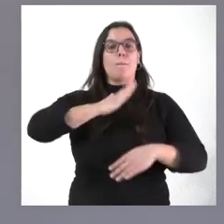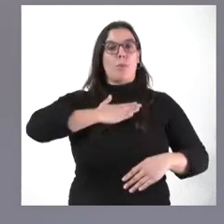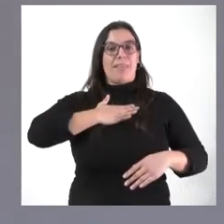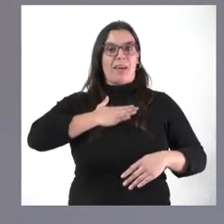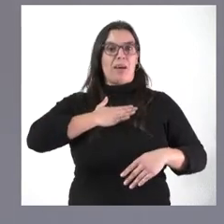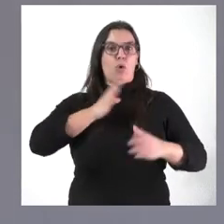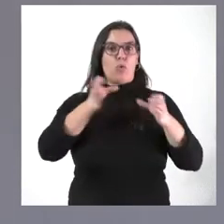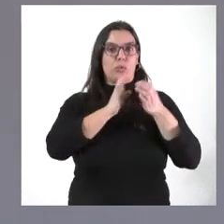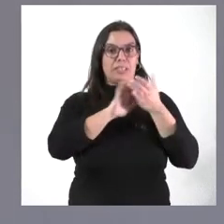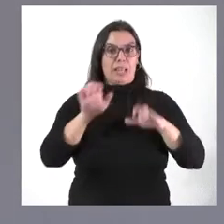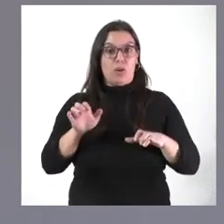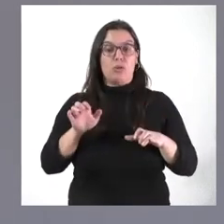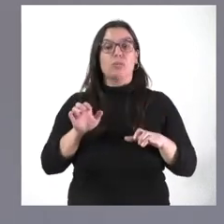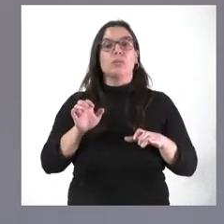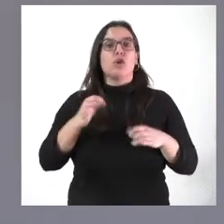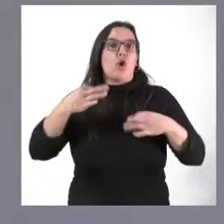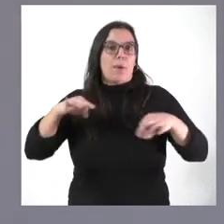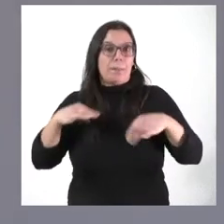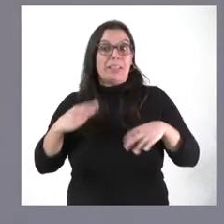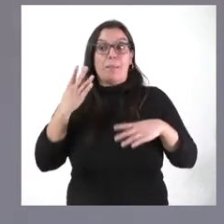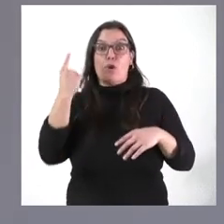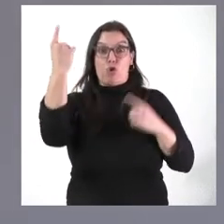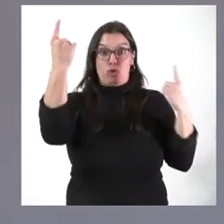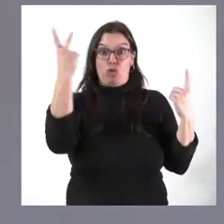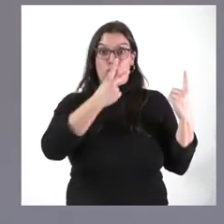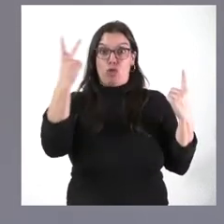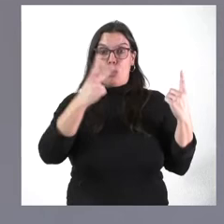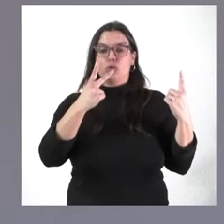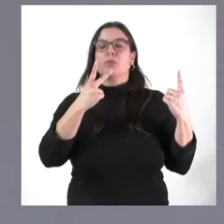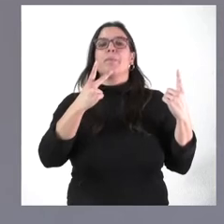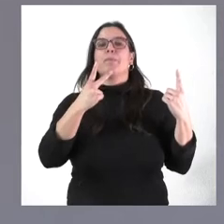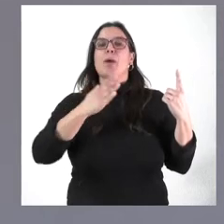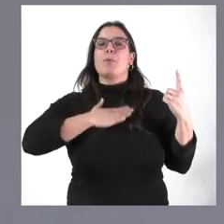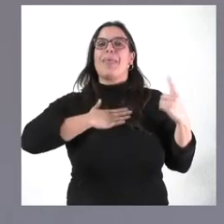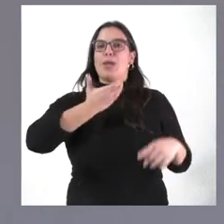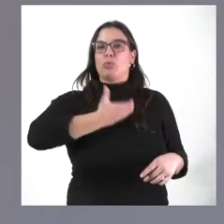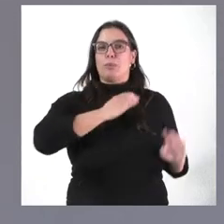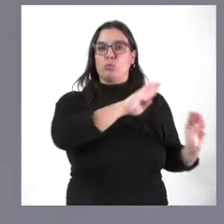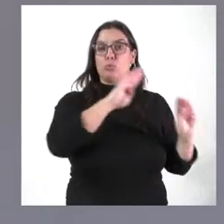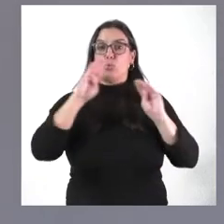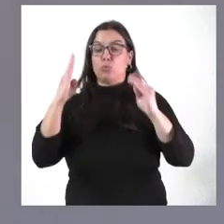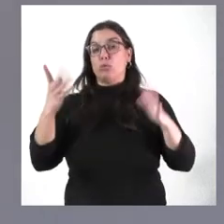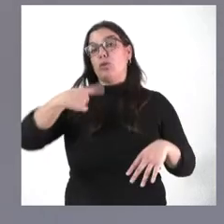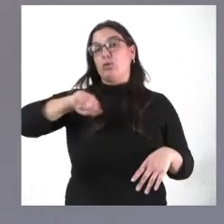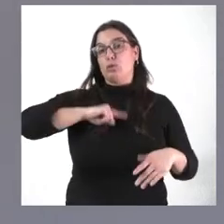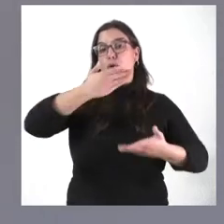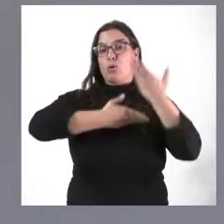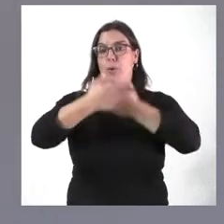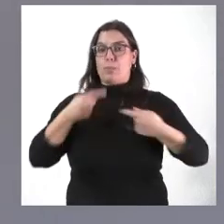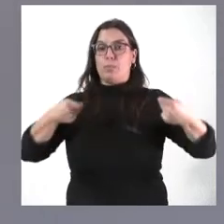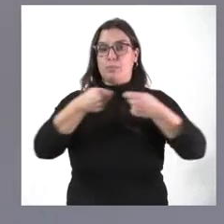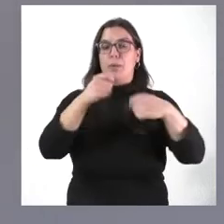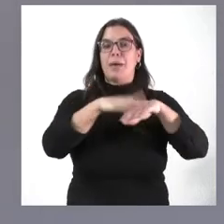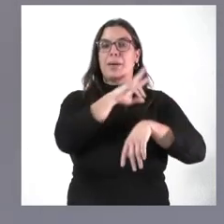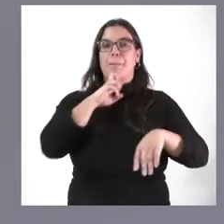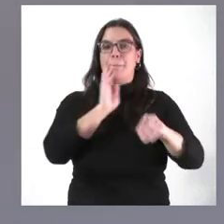Castilla y León a excepción de estos dos que son de ámbito municipal pero ahí lo que sí que hace la junta de castillero es hace una aportación económica para el mantenimiento de